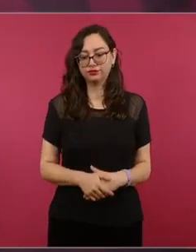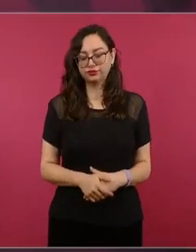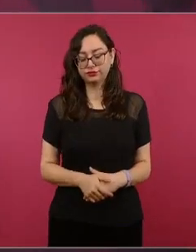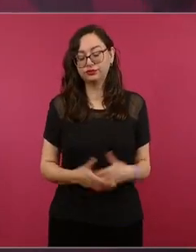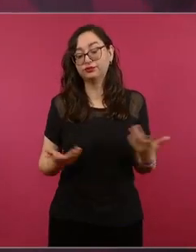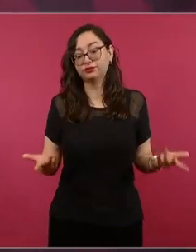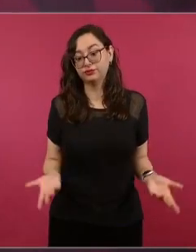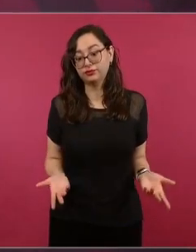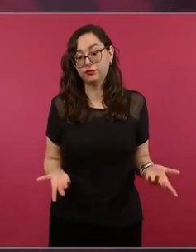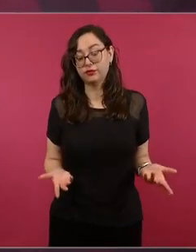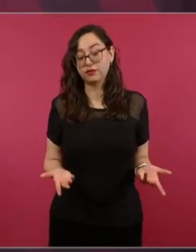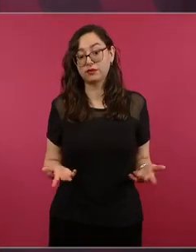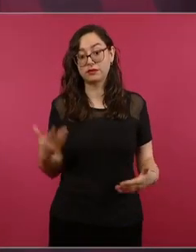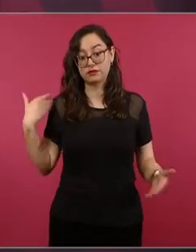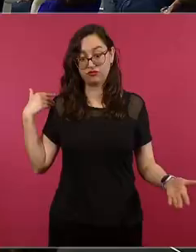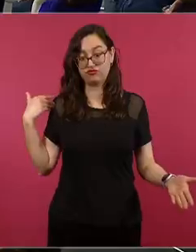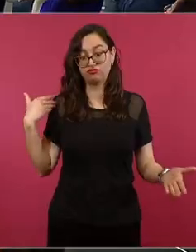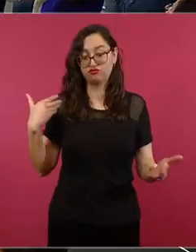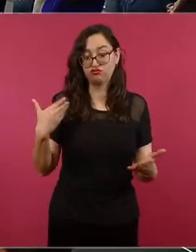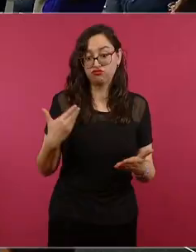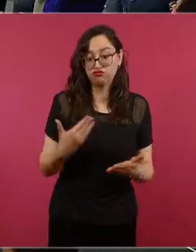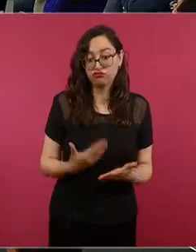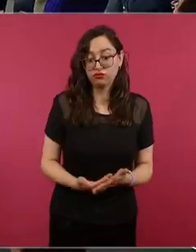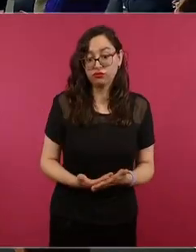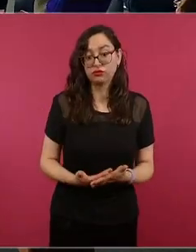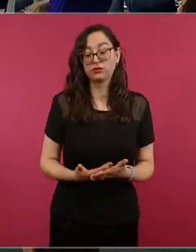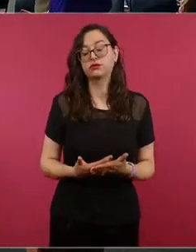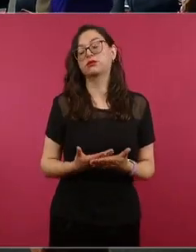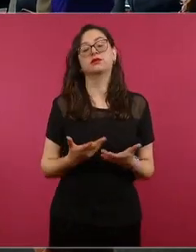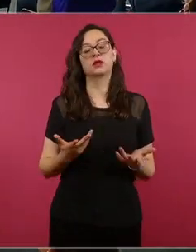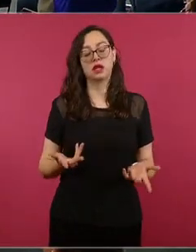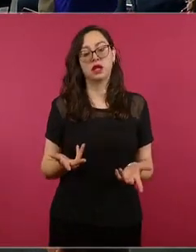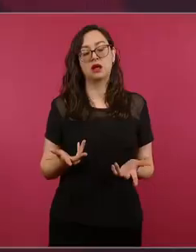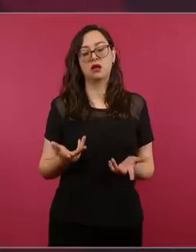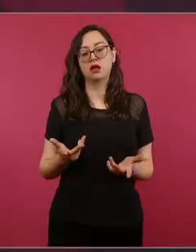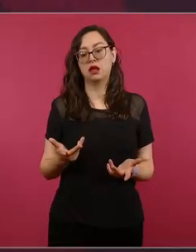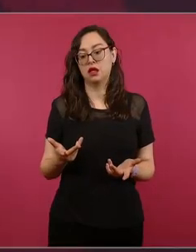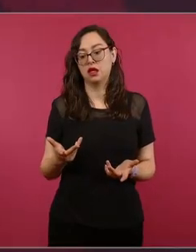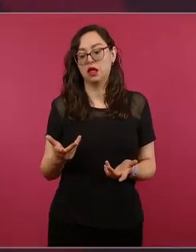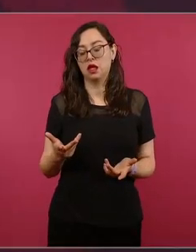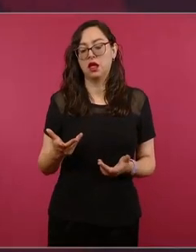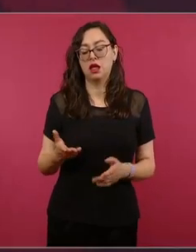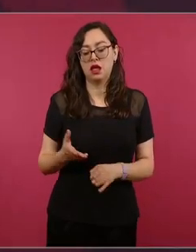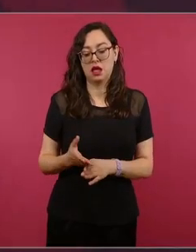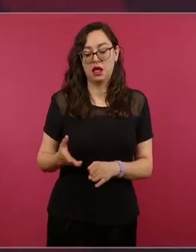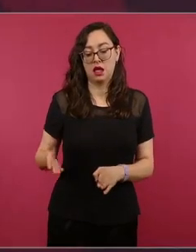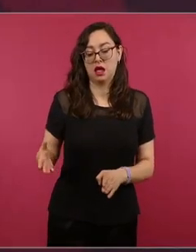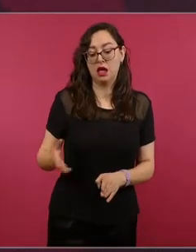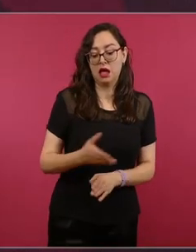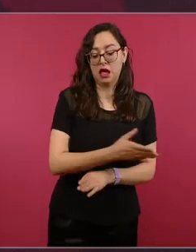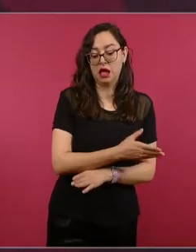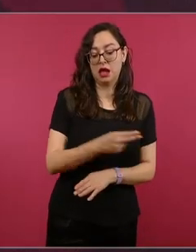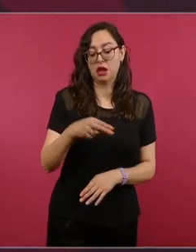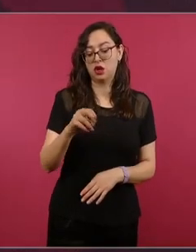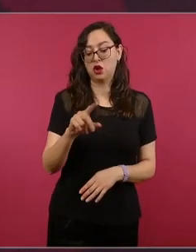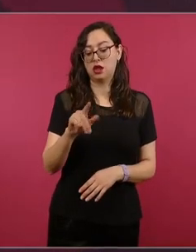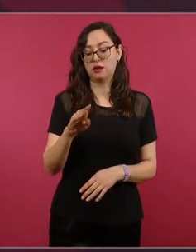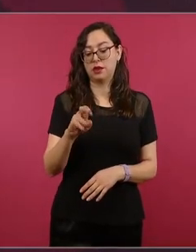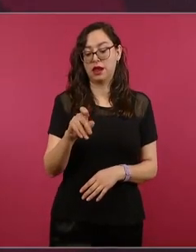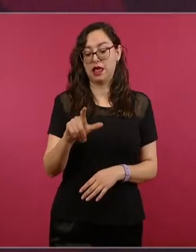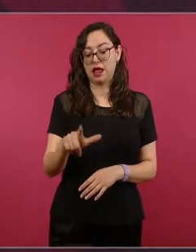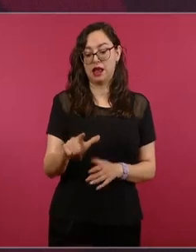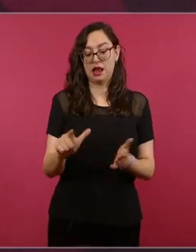manejan las pensiones, por esos cambios que hubieron en el periodo neoliberal, que son